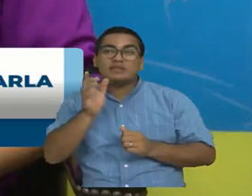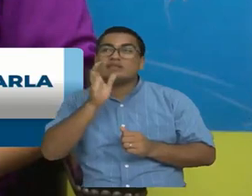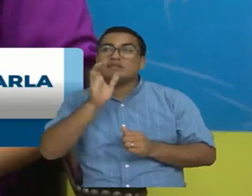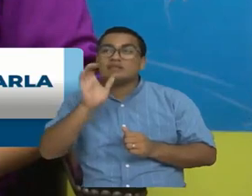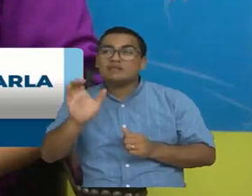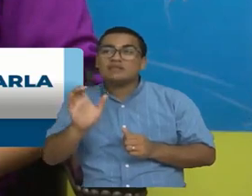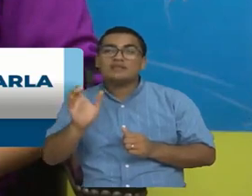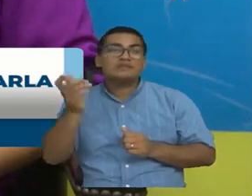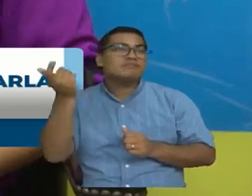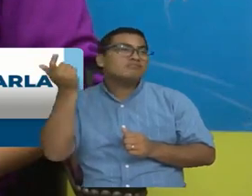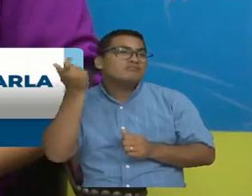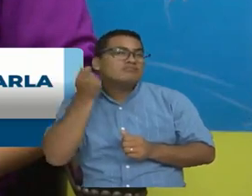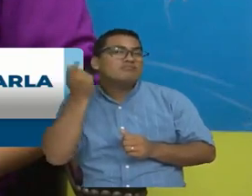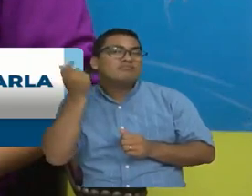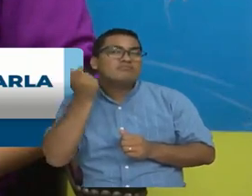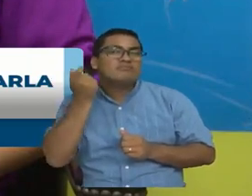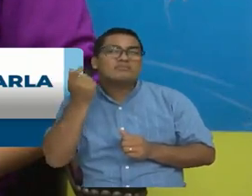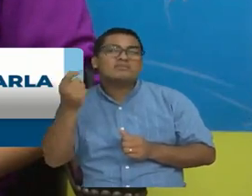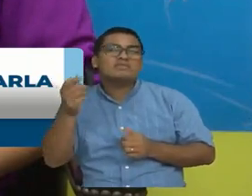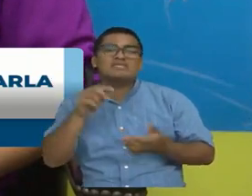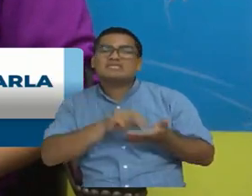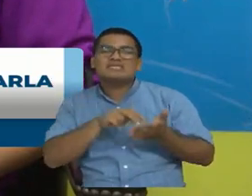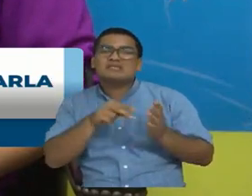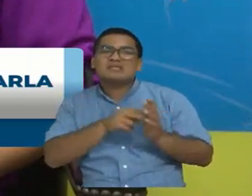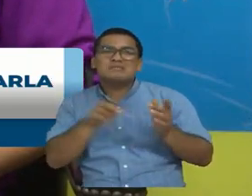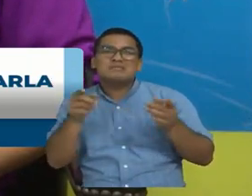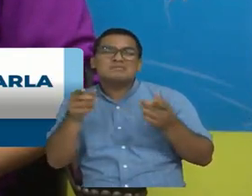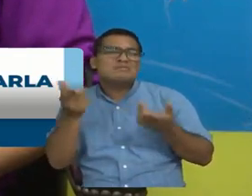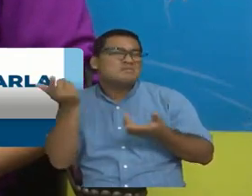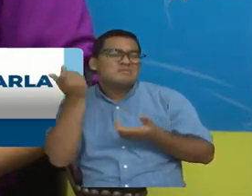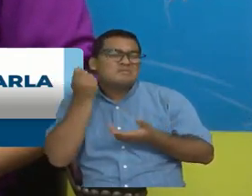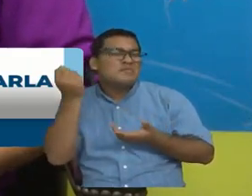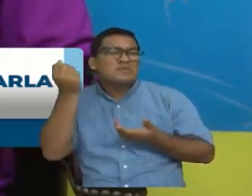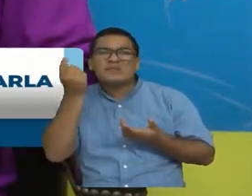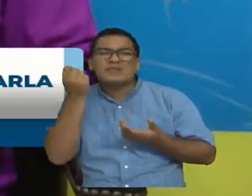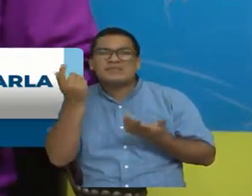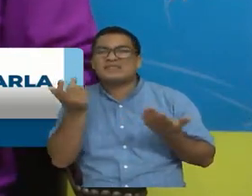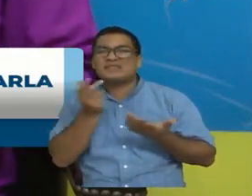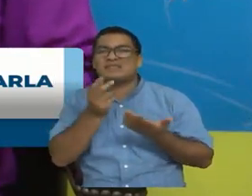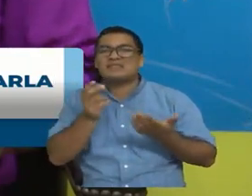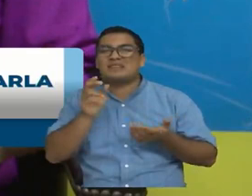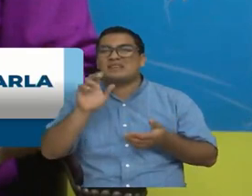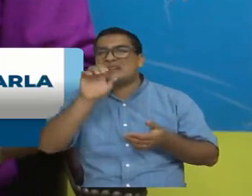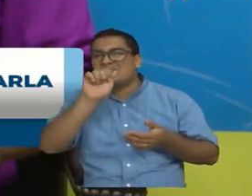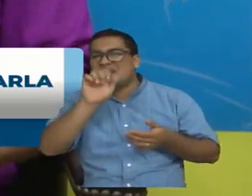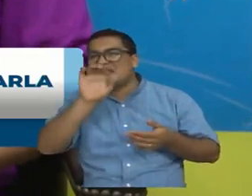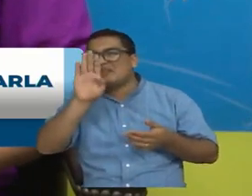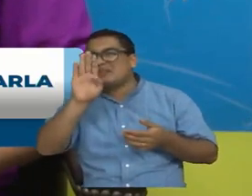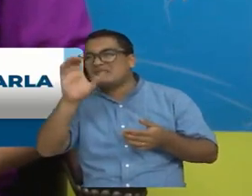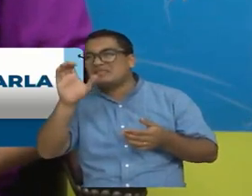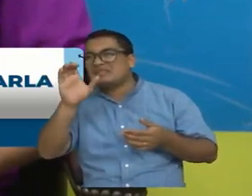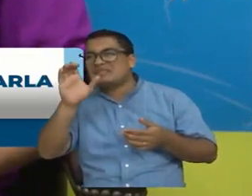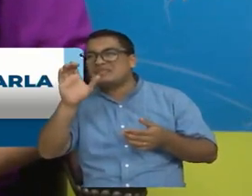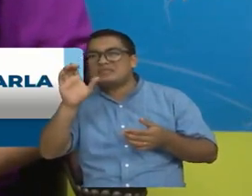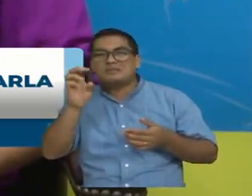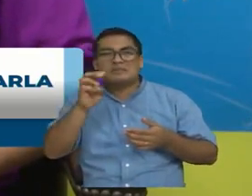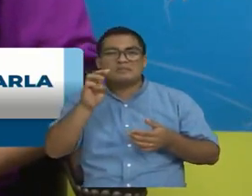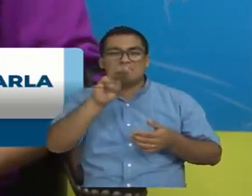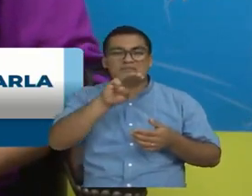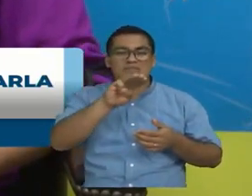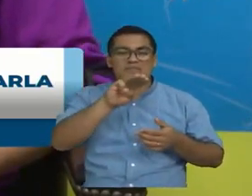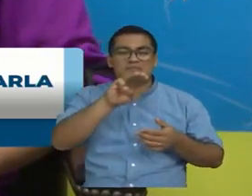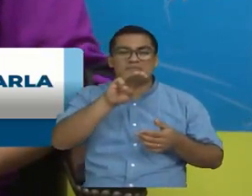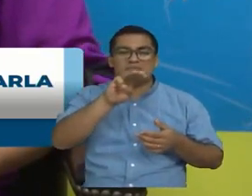la discriminación de sonidos, por eso las letras se le confunden, invierte las letras al escribir porque no define bien